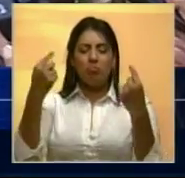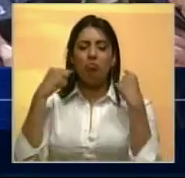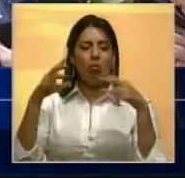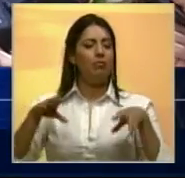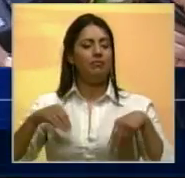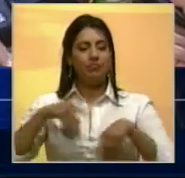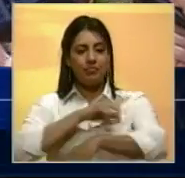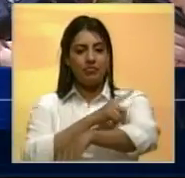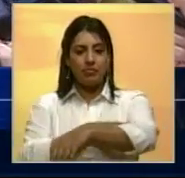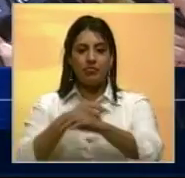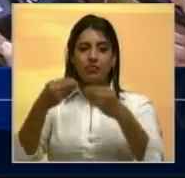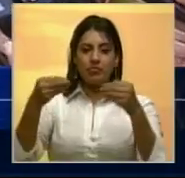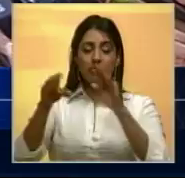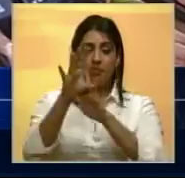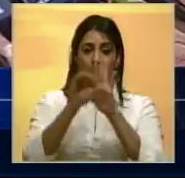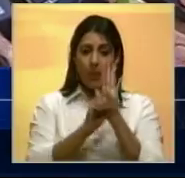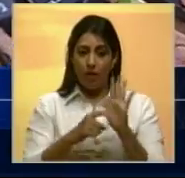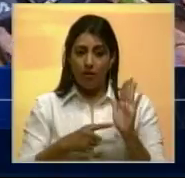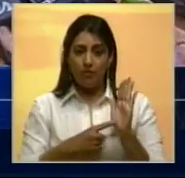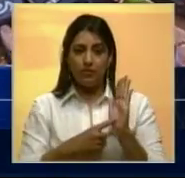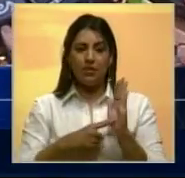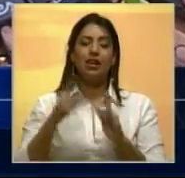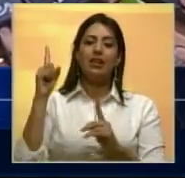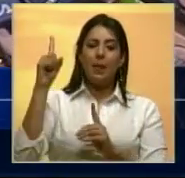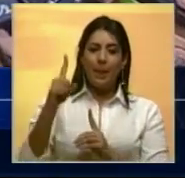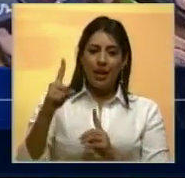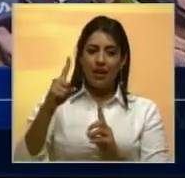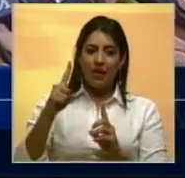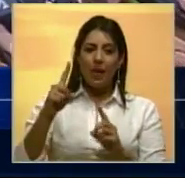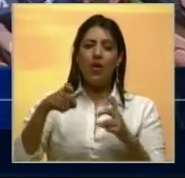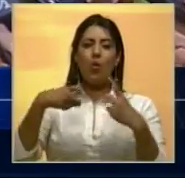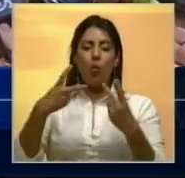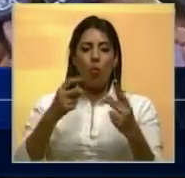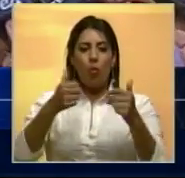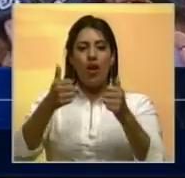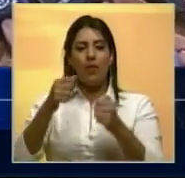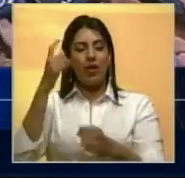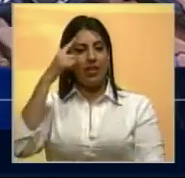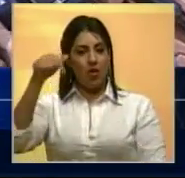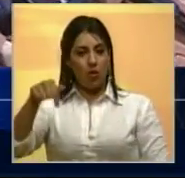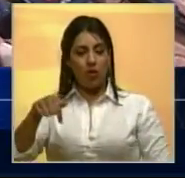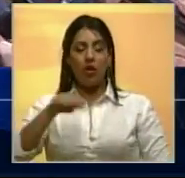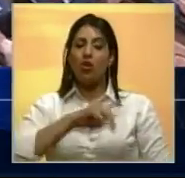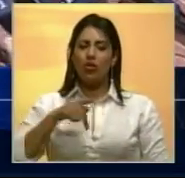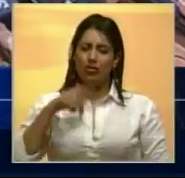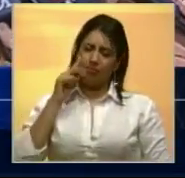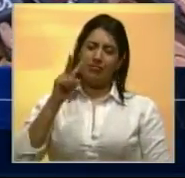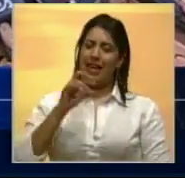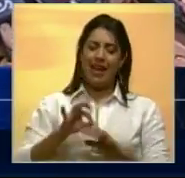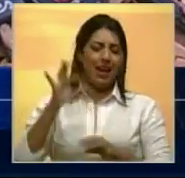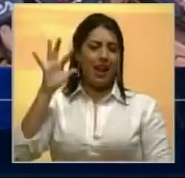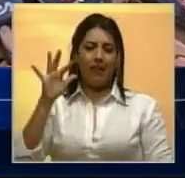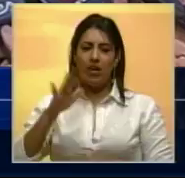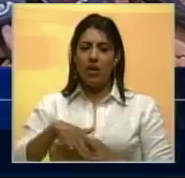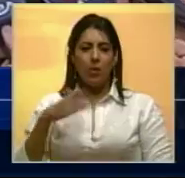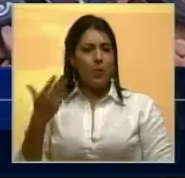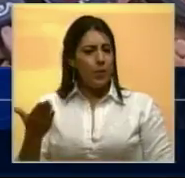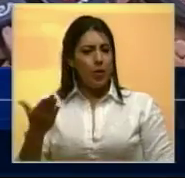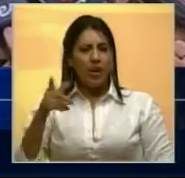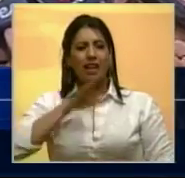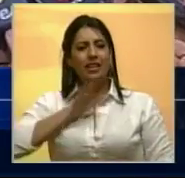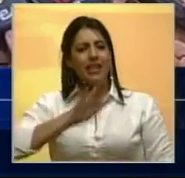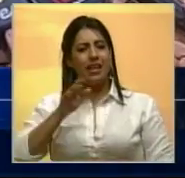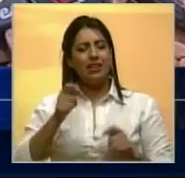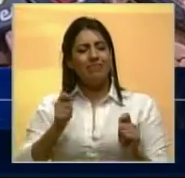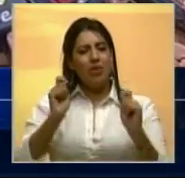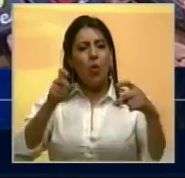desconocimiento de los poderes públicos de la Constitución, llega la sesión de instalación del día de hoy, lo cual es muy grave porque coloca al